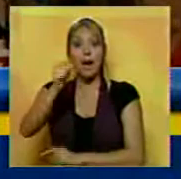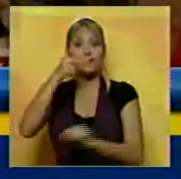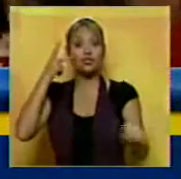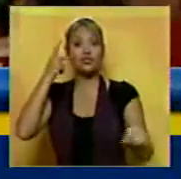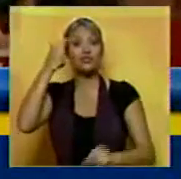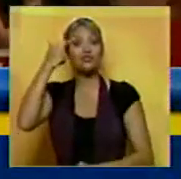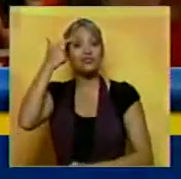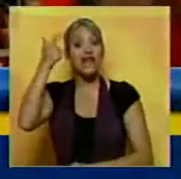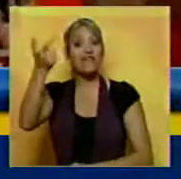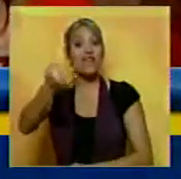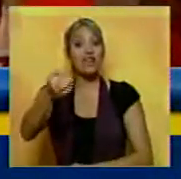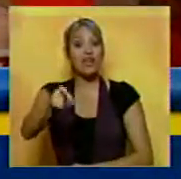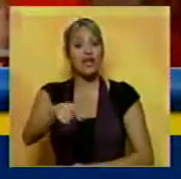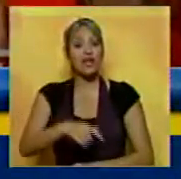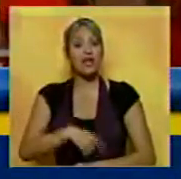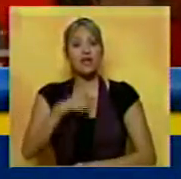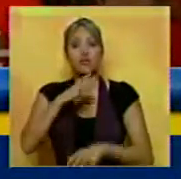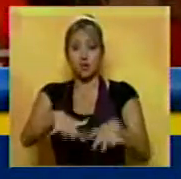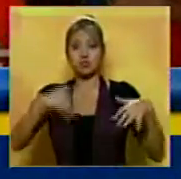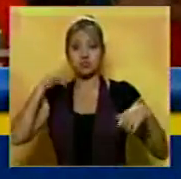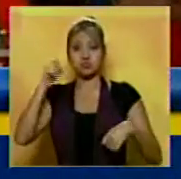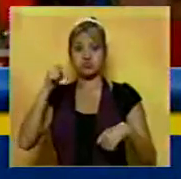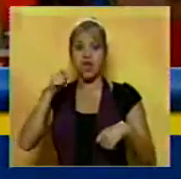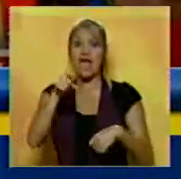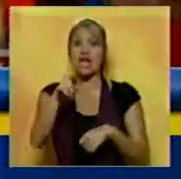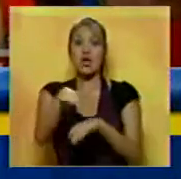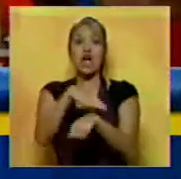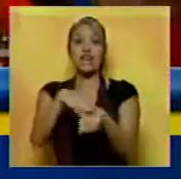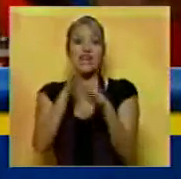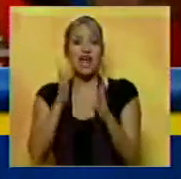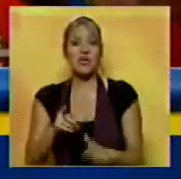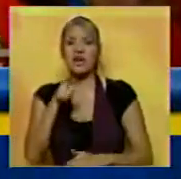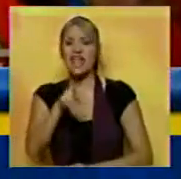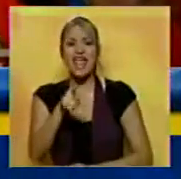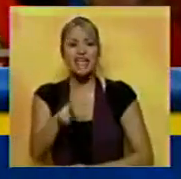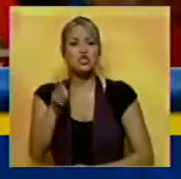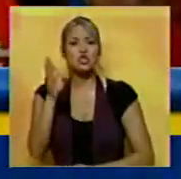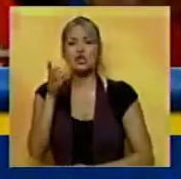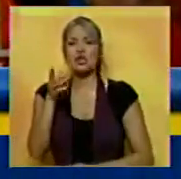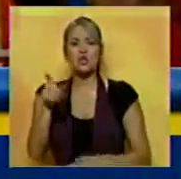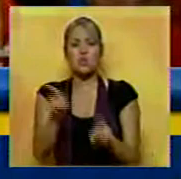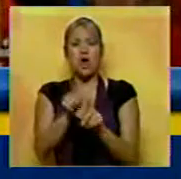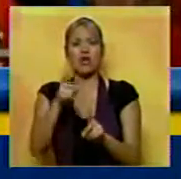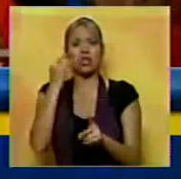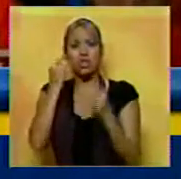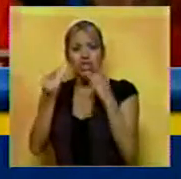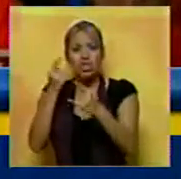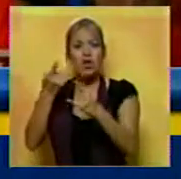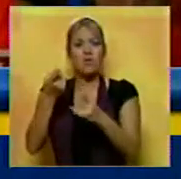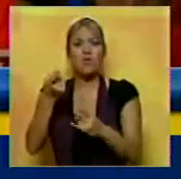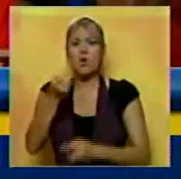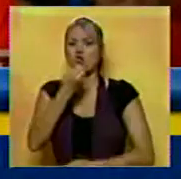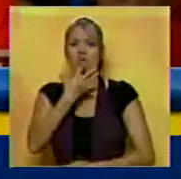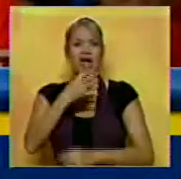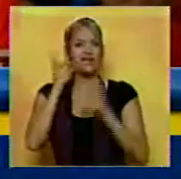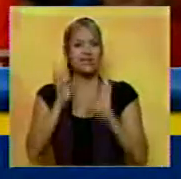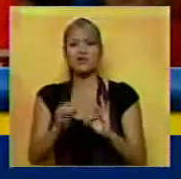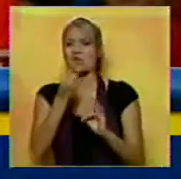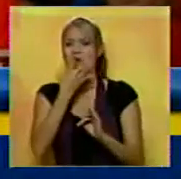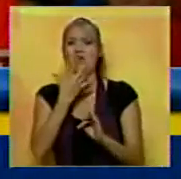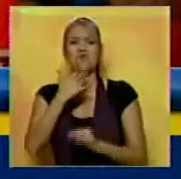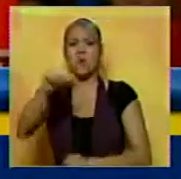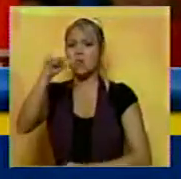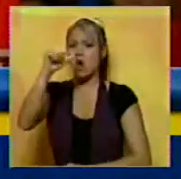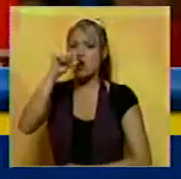verdad. Además, es un gobernador muy corrompido, muy borracho